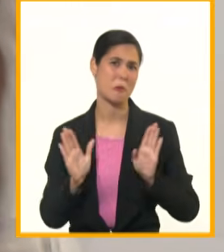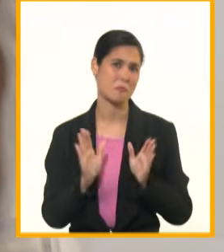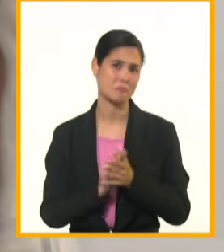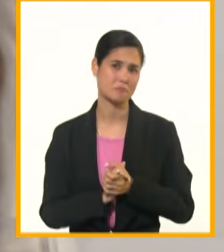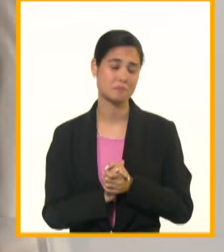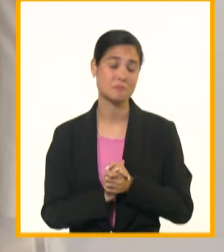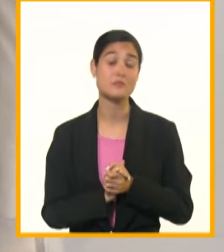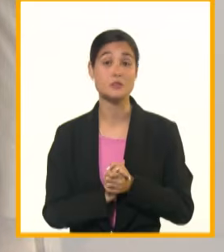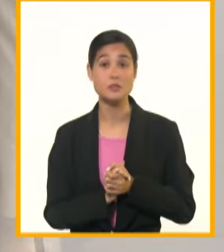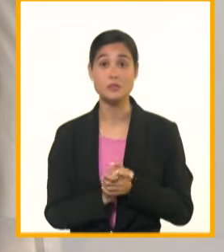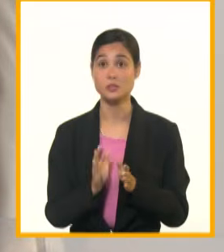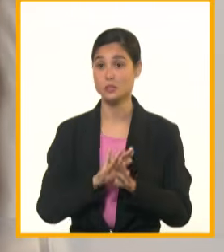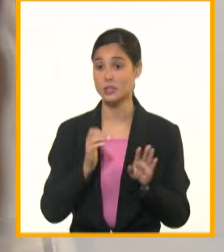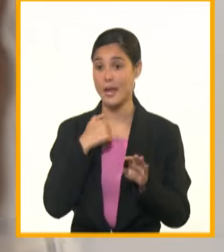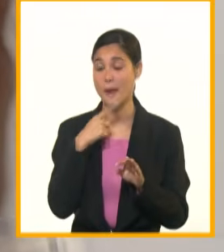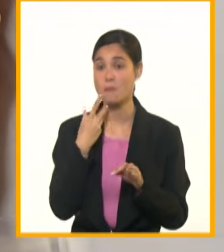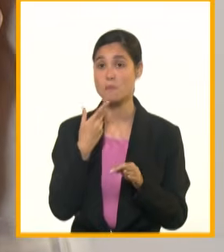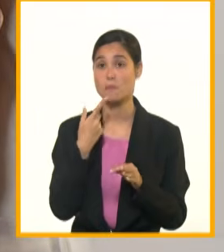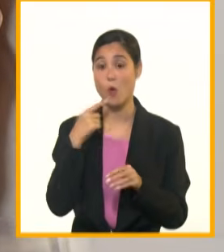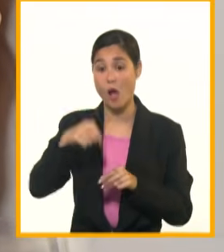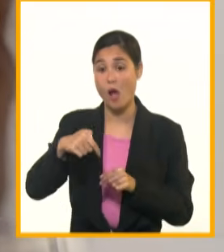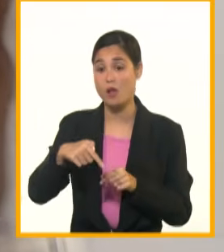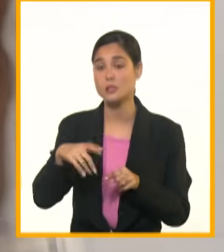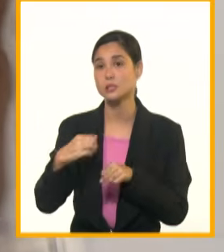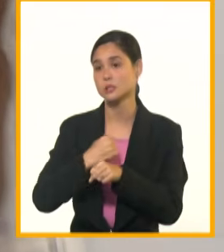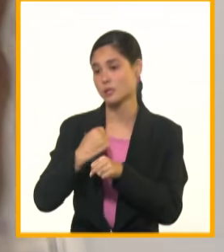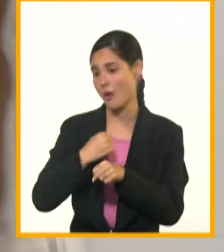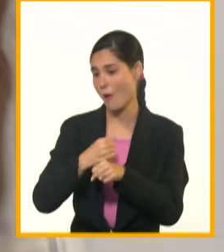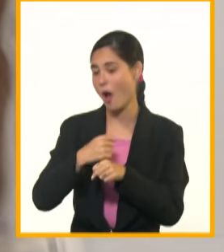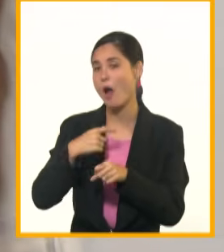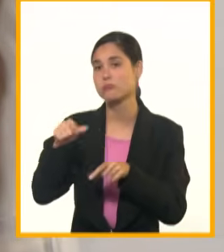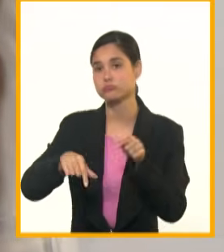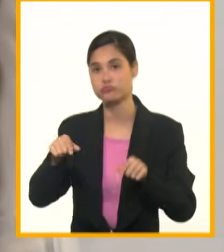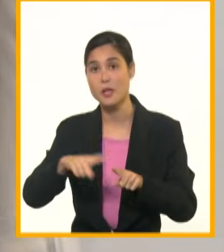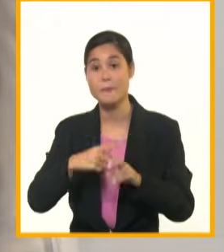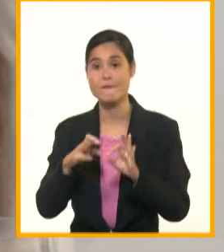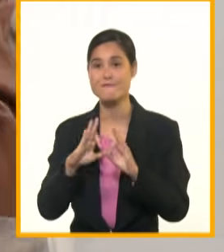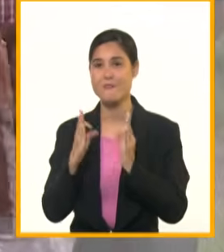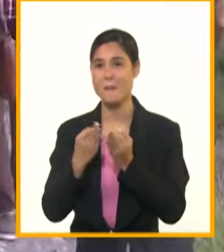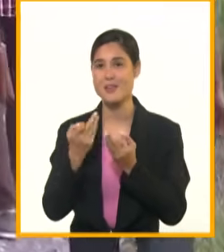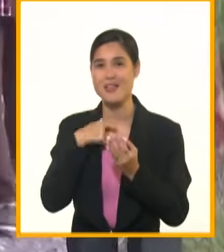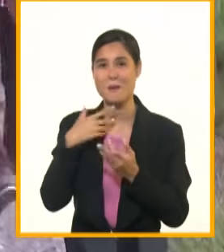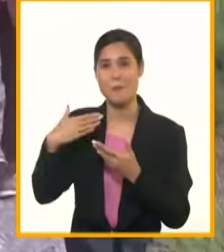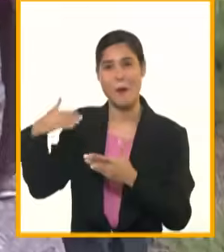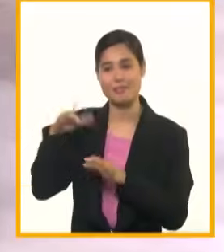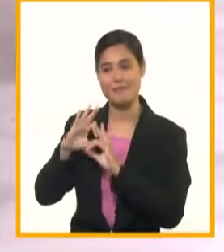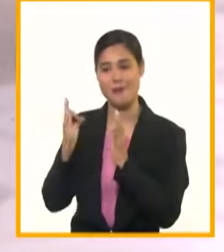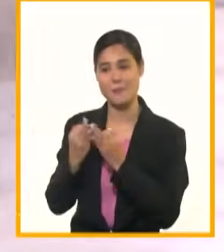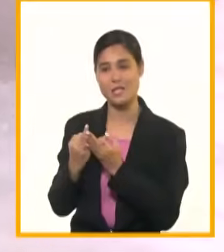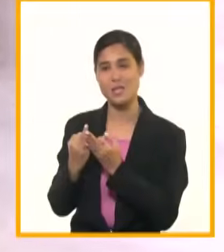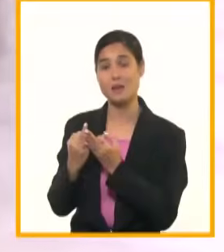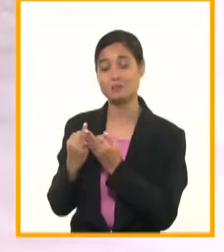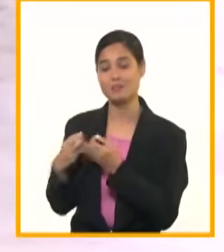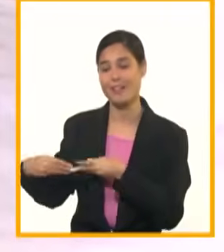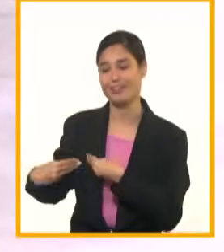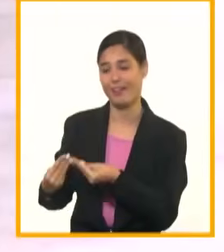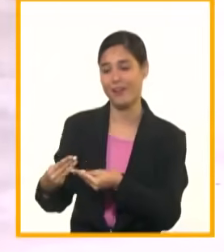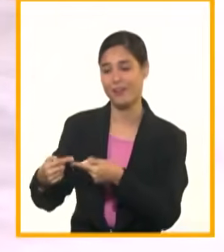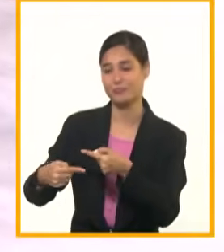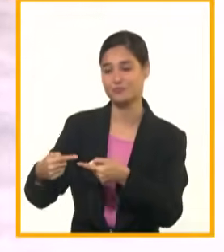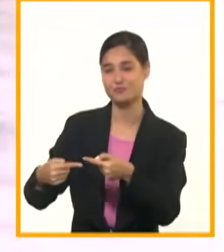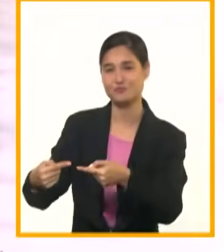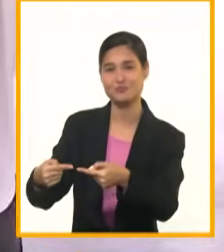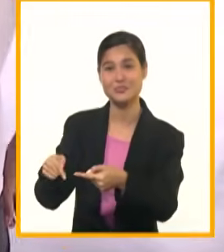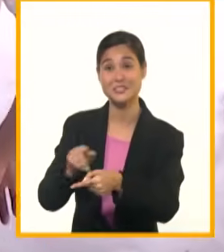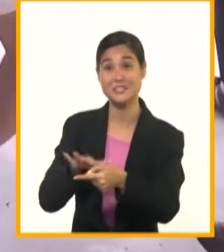familia, que fueron asesores del comandante en jefe en el desarrollo práctico de la agricultura. Y así